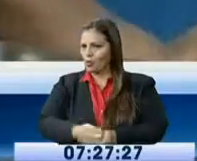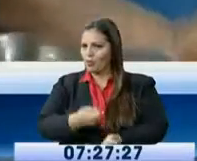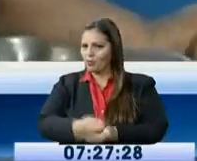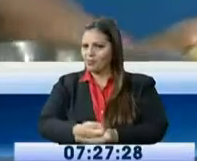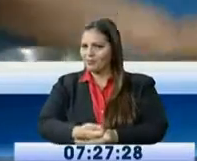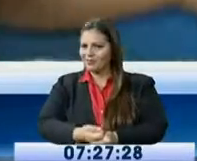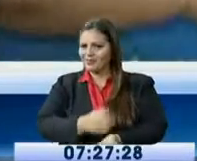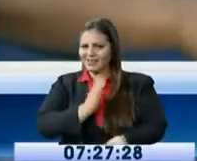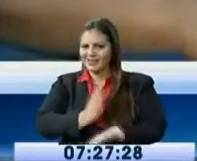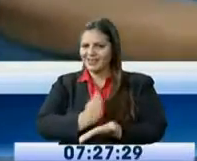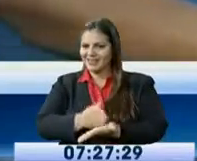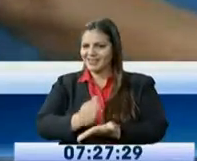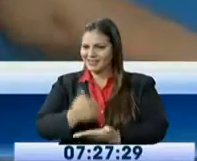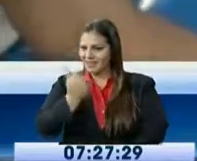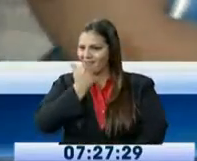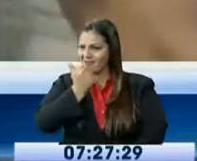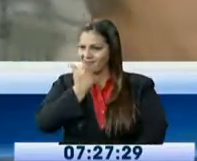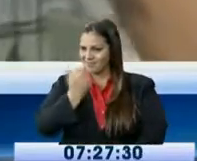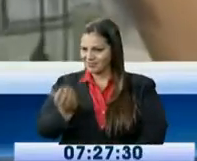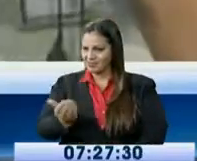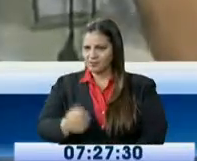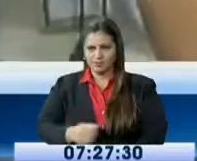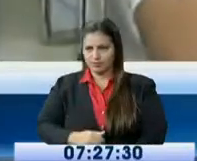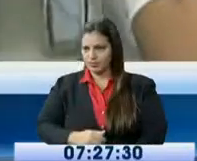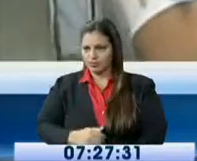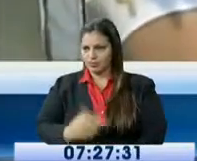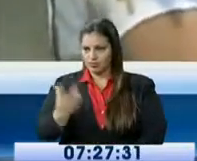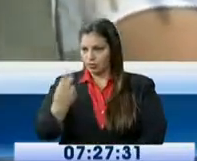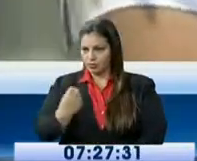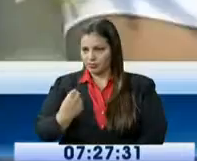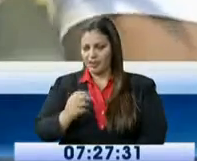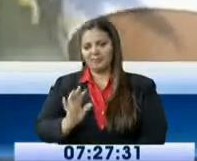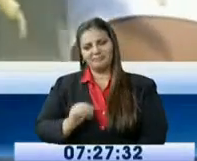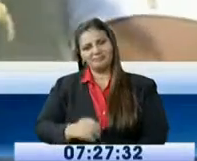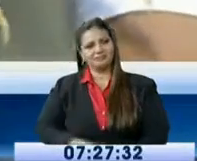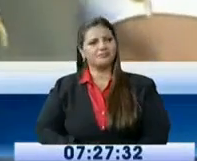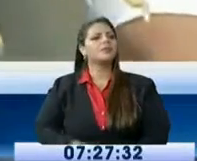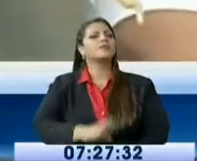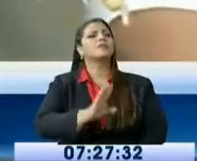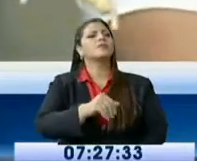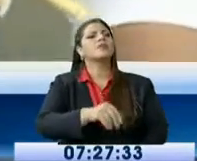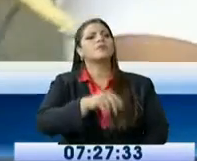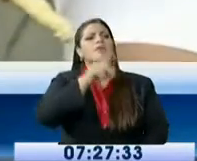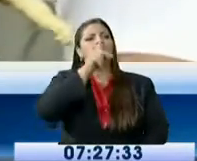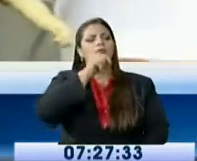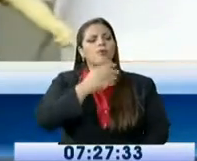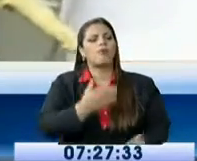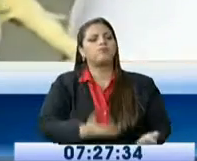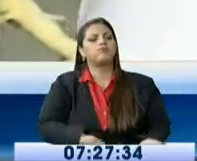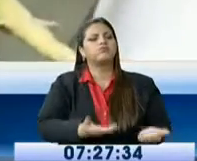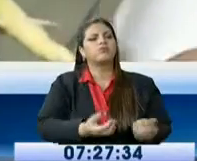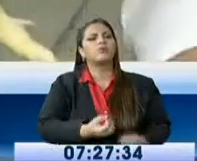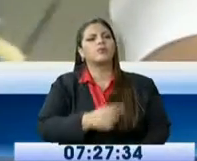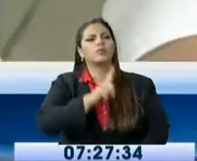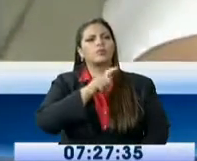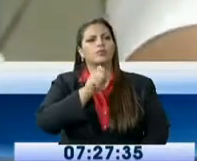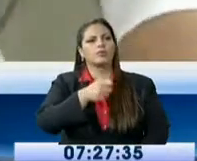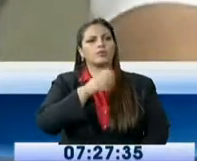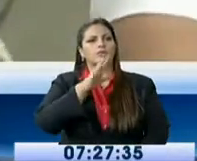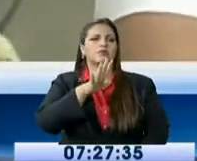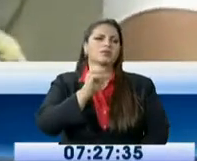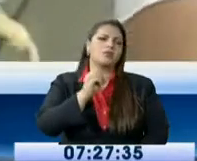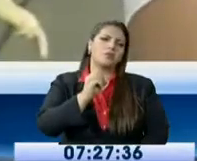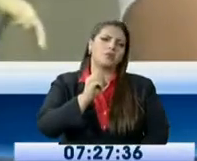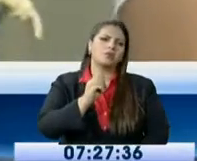Amiga, buen día. Recuérdenos, ¿cuál es el precio del pollo o la libra del pollo, sería? La libra del pollo y de 1.50, 1.60, depende de, sea de Mr.